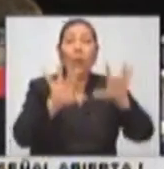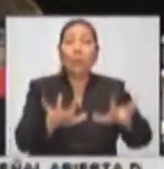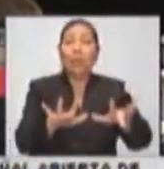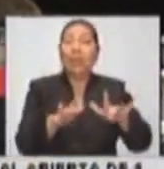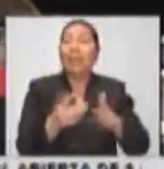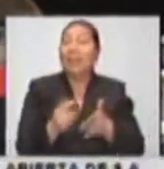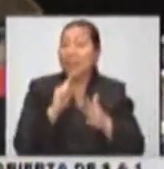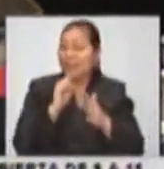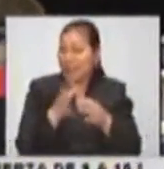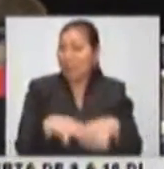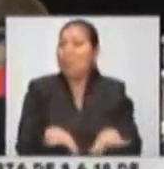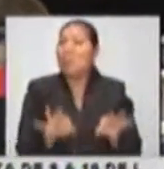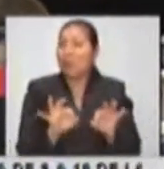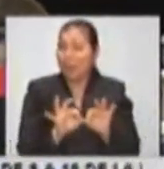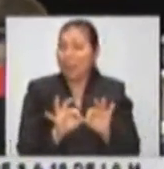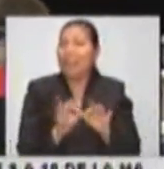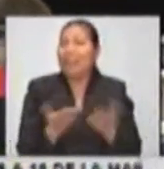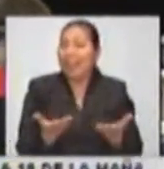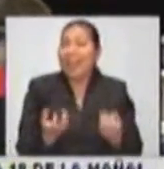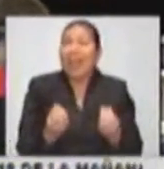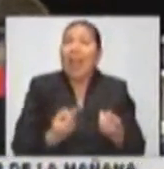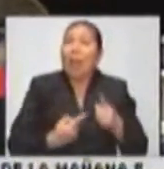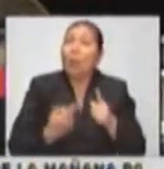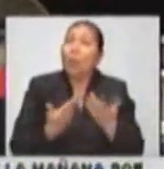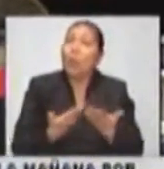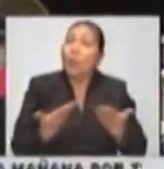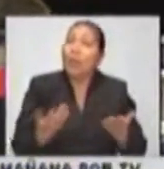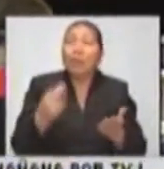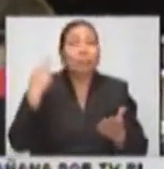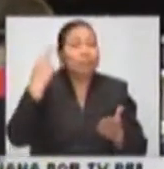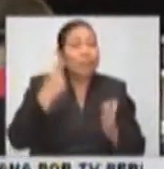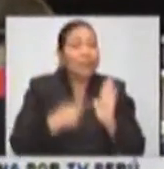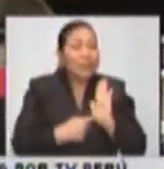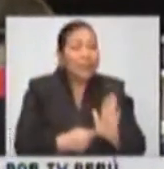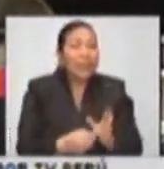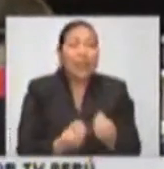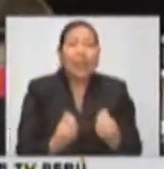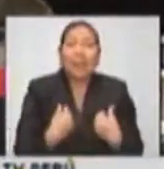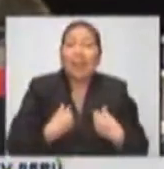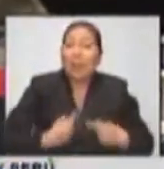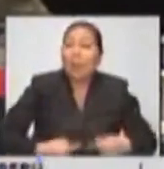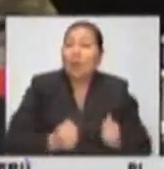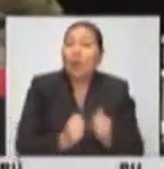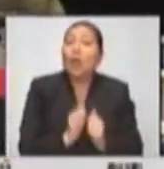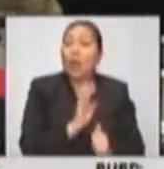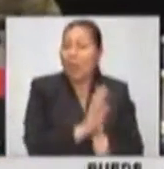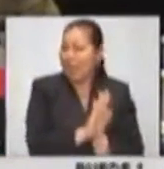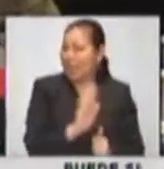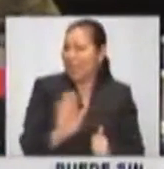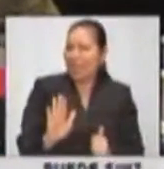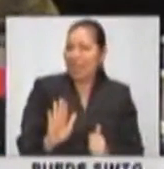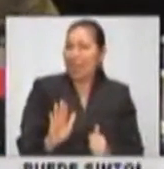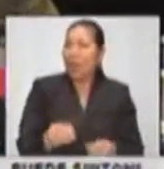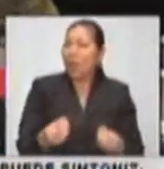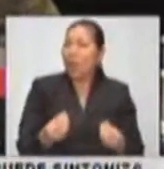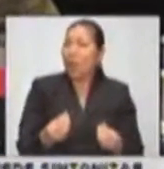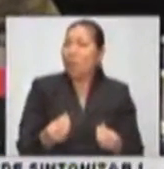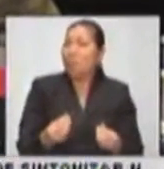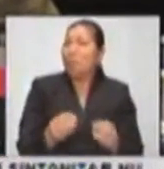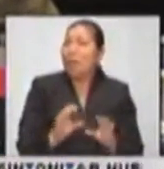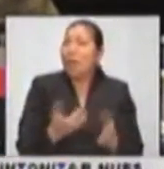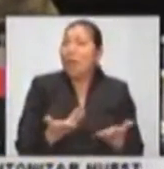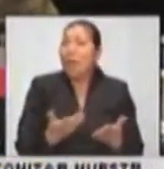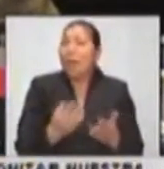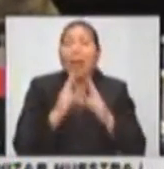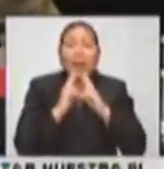que nos serían importantes. El territorio australiano en algunas cosas nos sirve de referencia. Entonces, discutir con ellos y discutir como pares y discutir